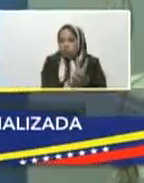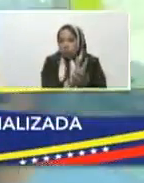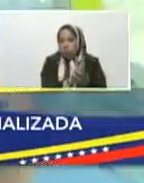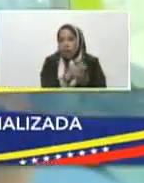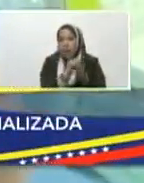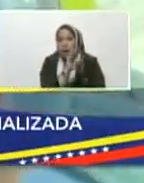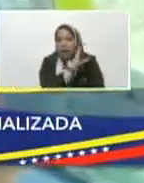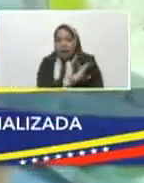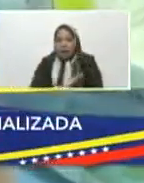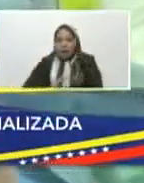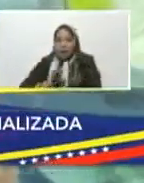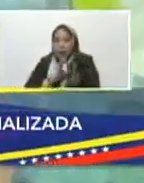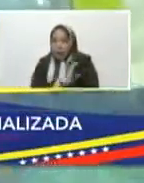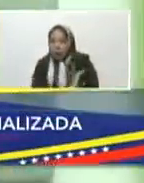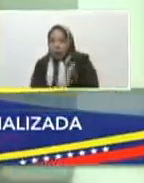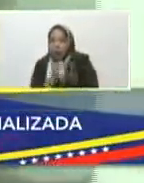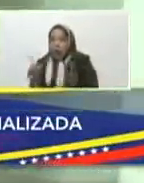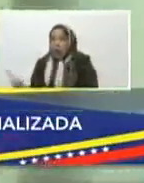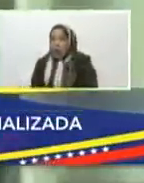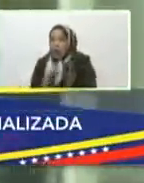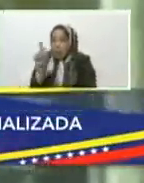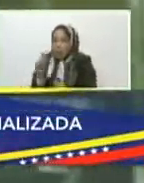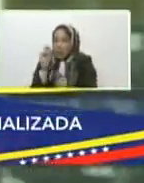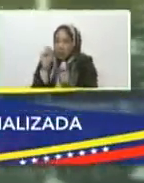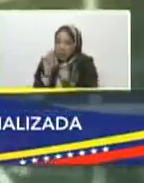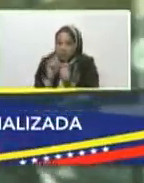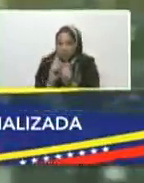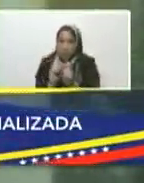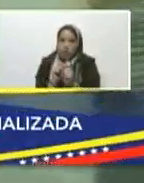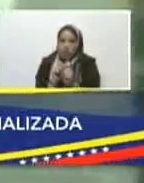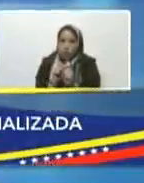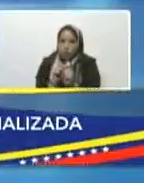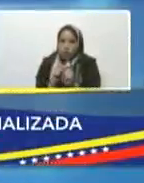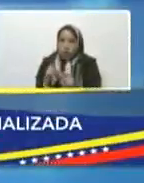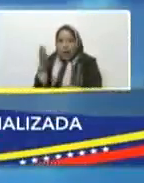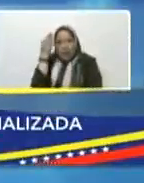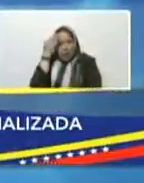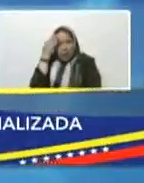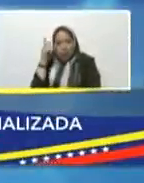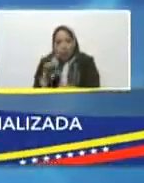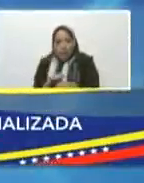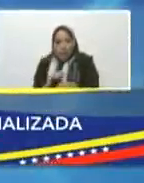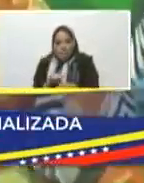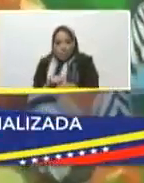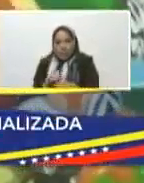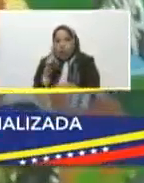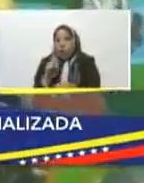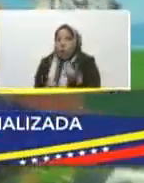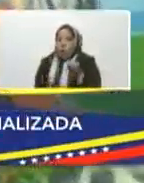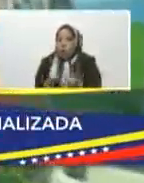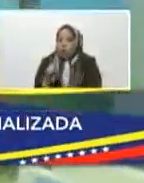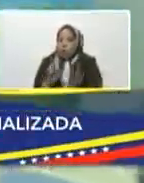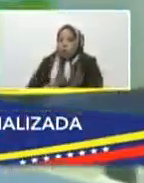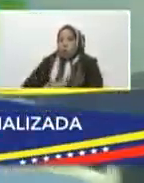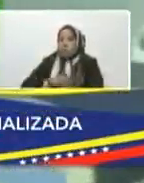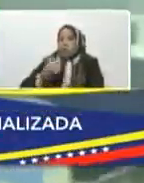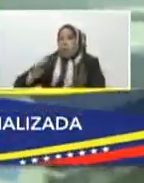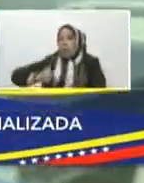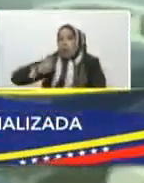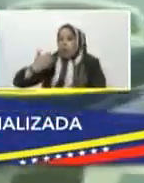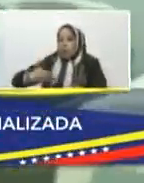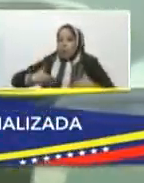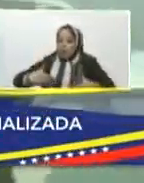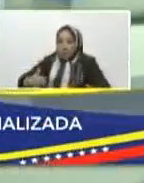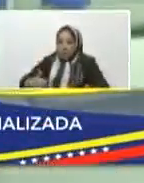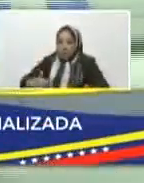especializada tipo 2. Cuenta con todos y cada uno de los elementos para poder garantizar la